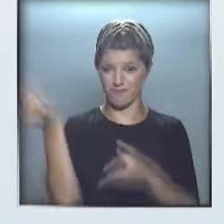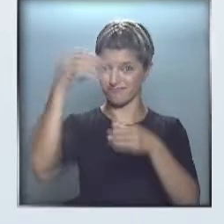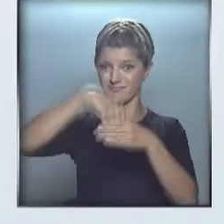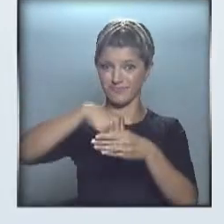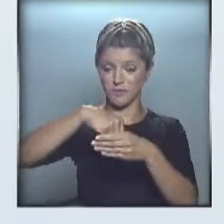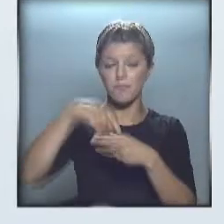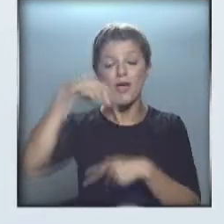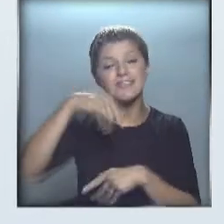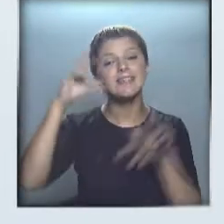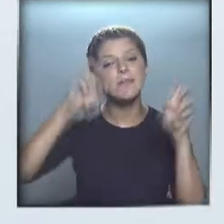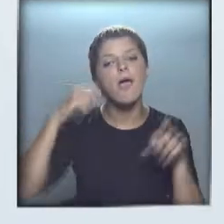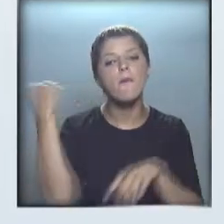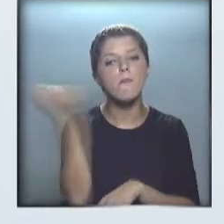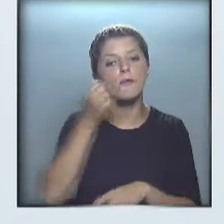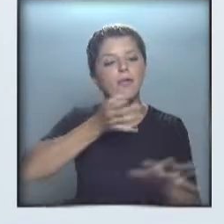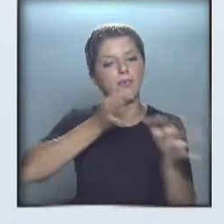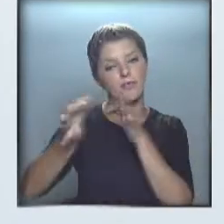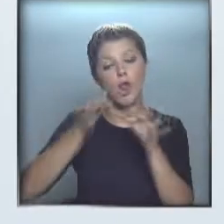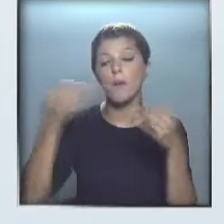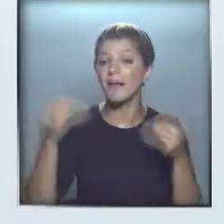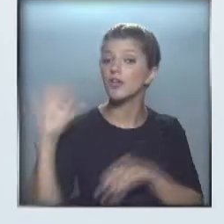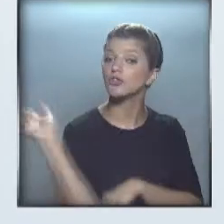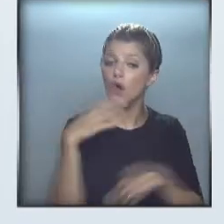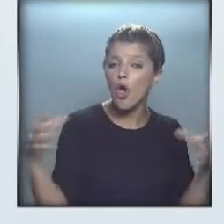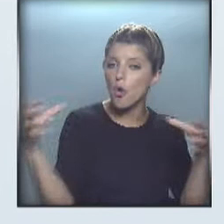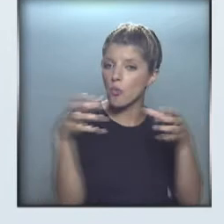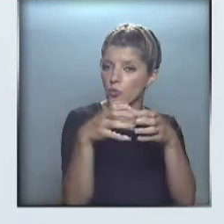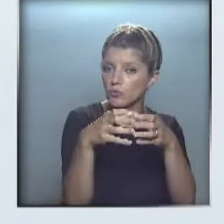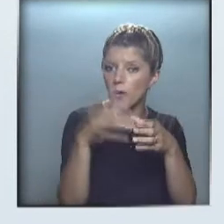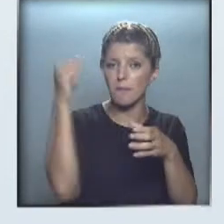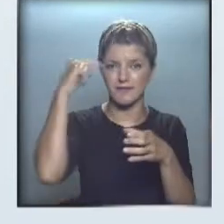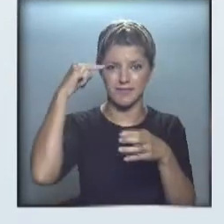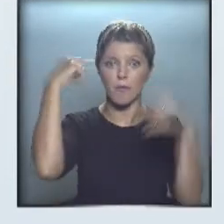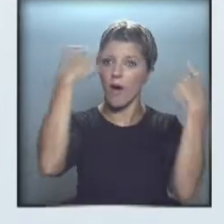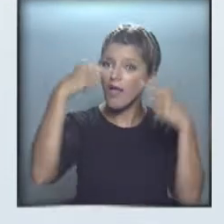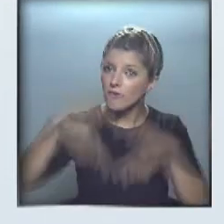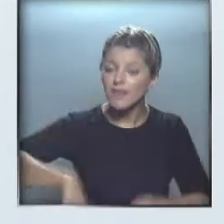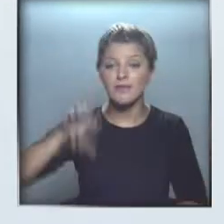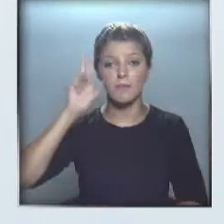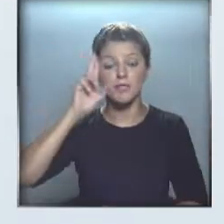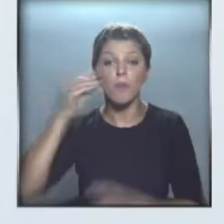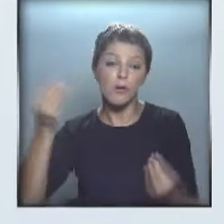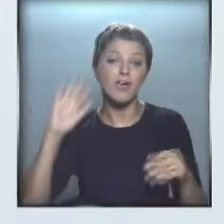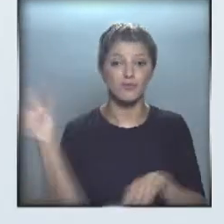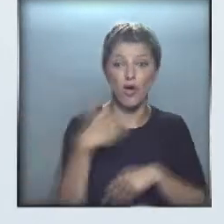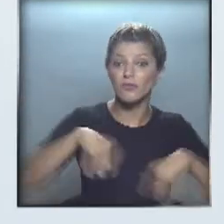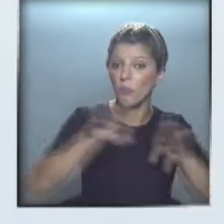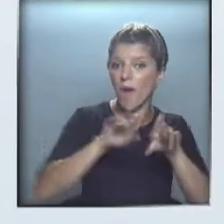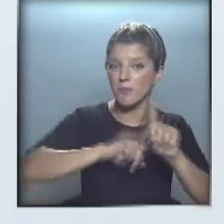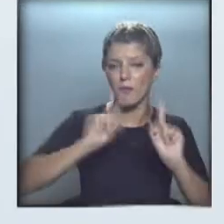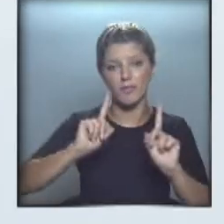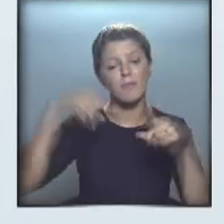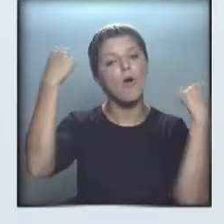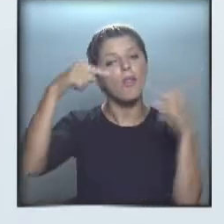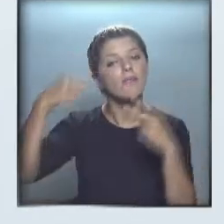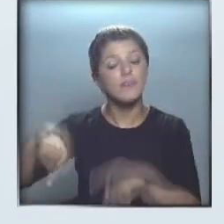debatir sobre este tema, así juntos ponemos en valor la diferencia. Porque todos somos iguales, pero diferentes. Por esto